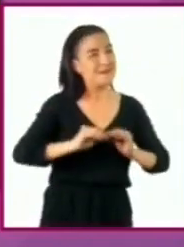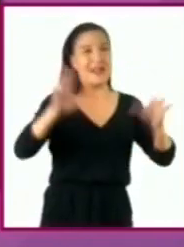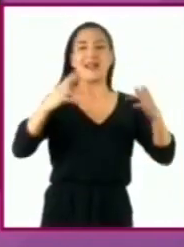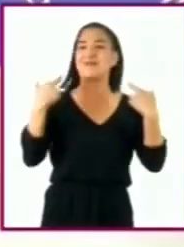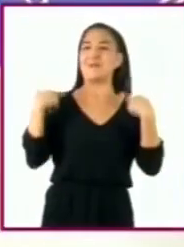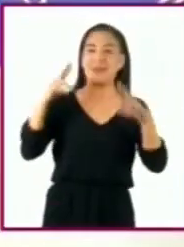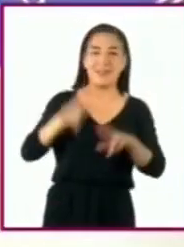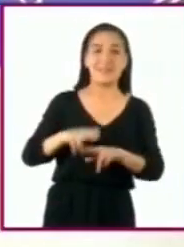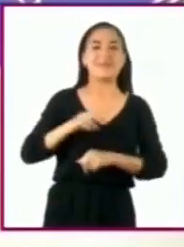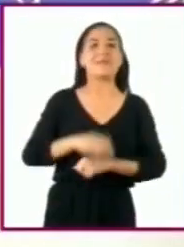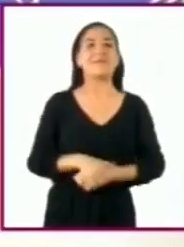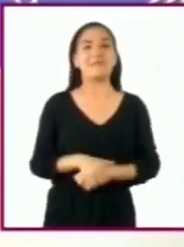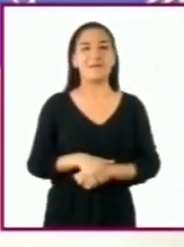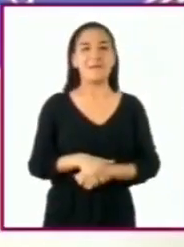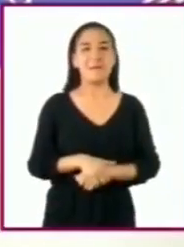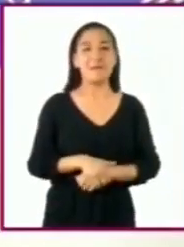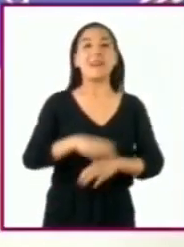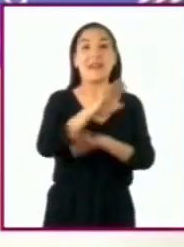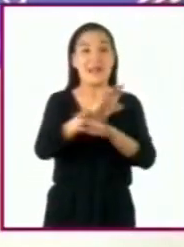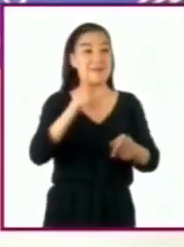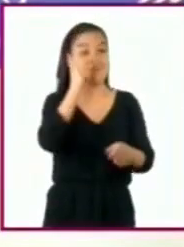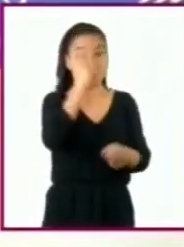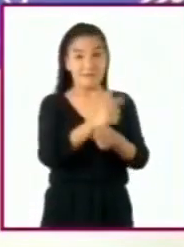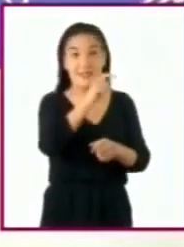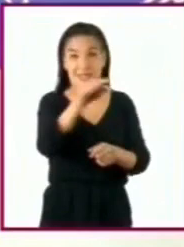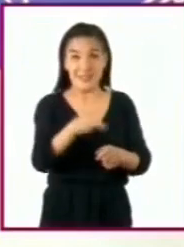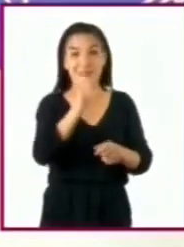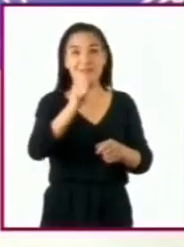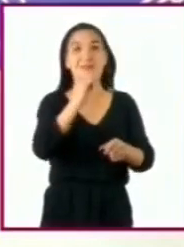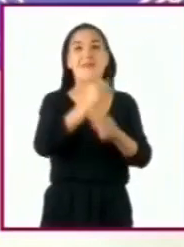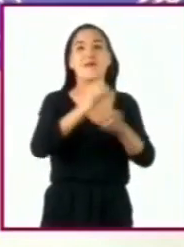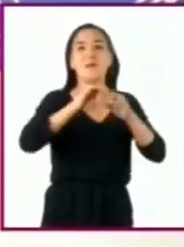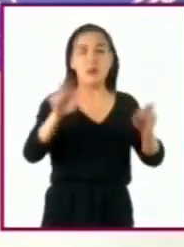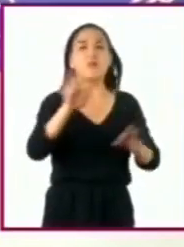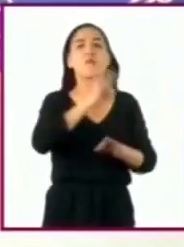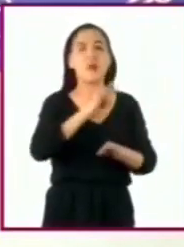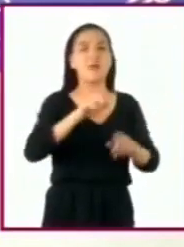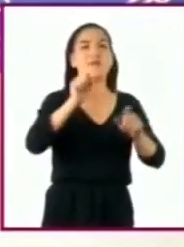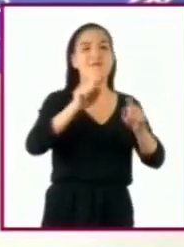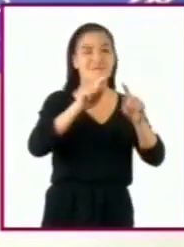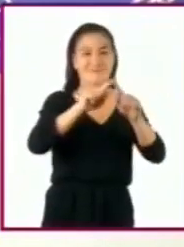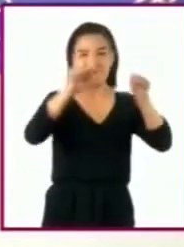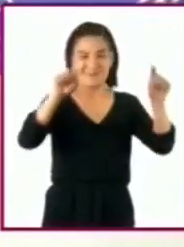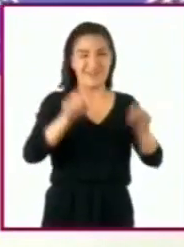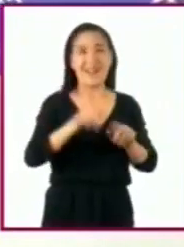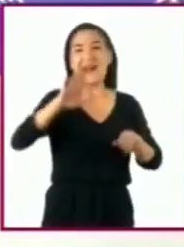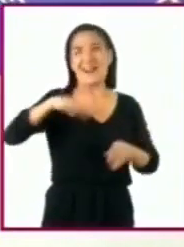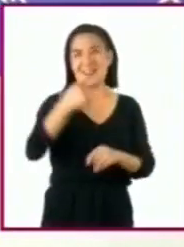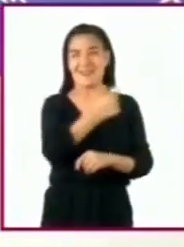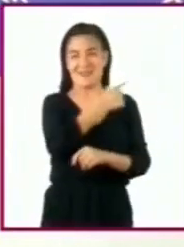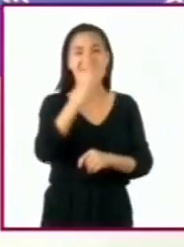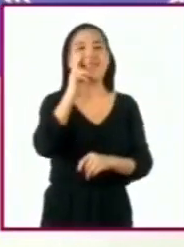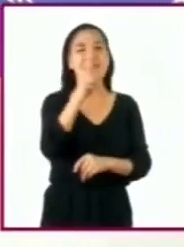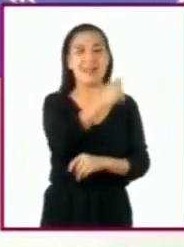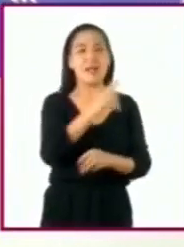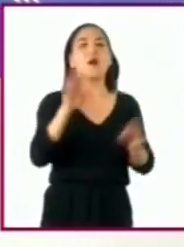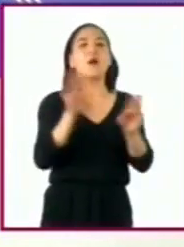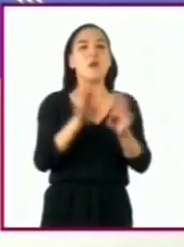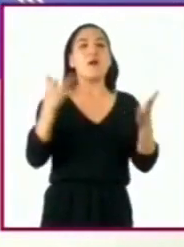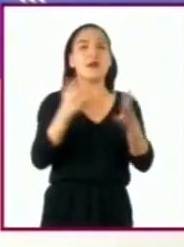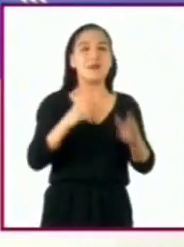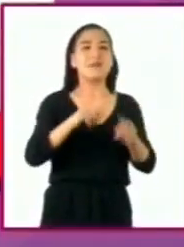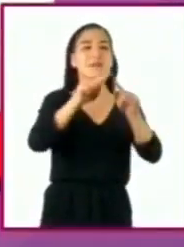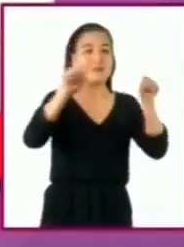profesora. Ya identificada toda la información, podemos llenar el cuadro de observaciones que vimos anteriormente y que nos quedaría de la